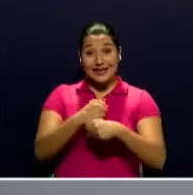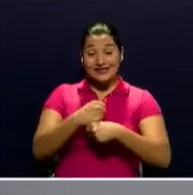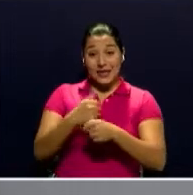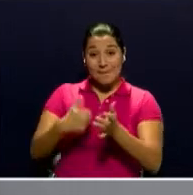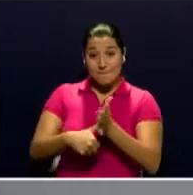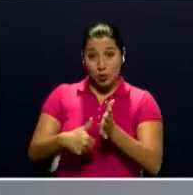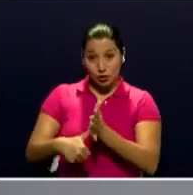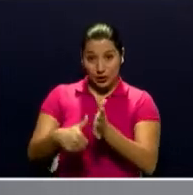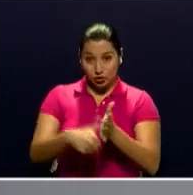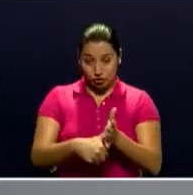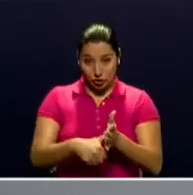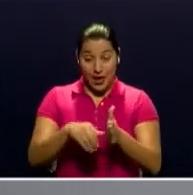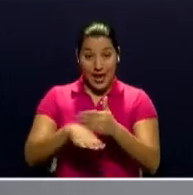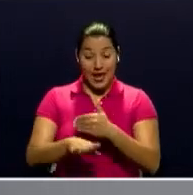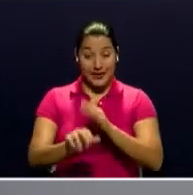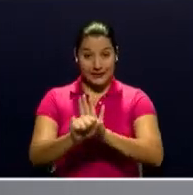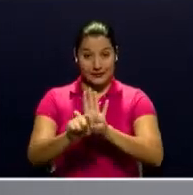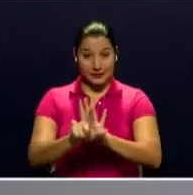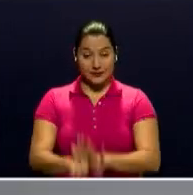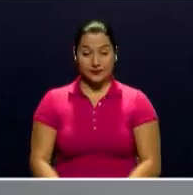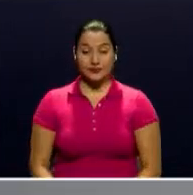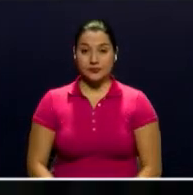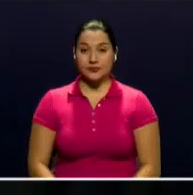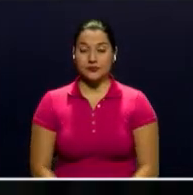censura en el primer poder de la República.